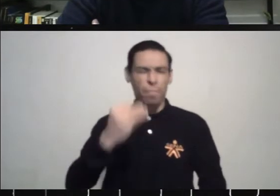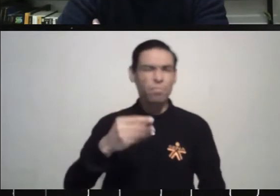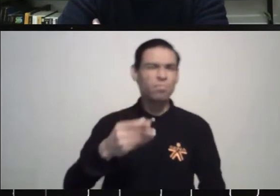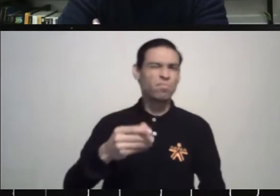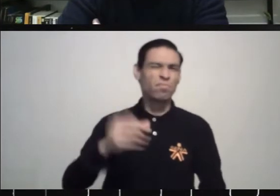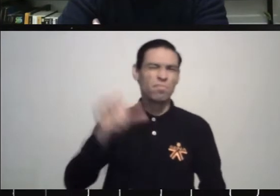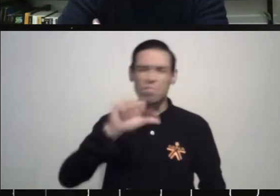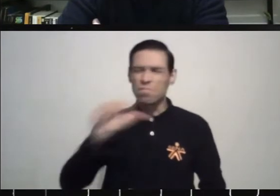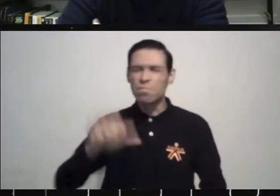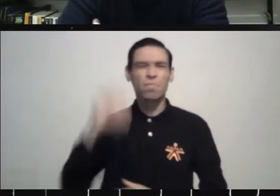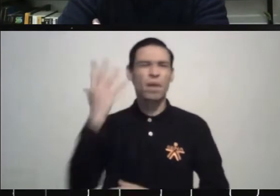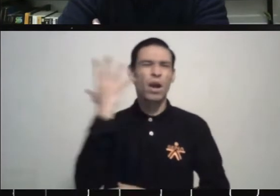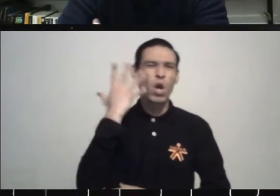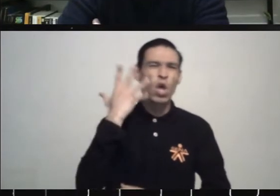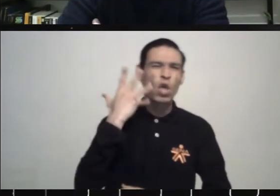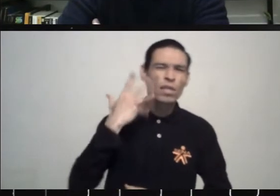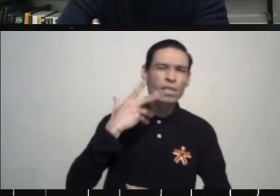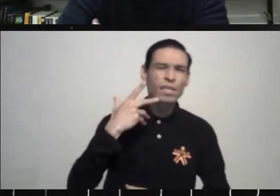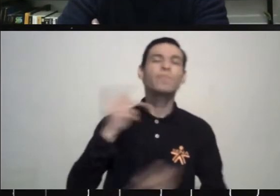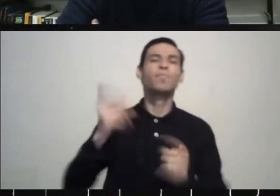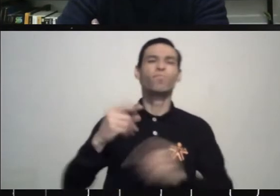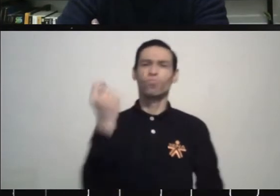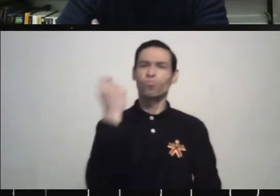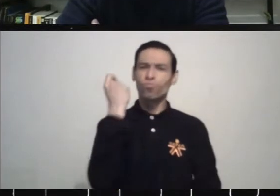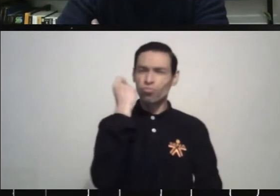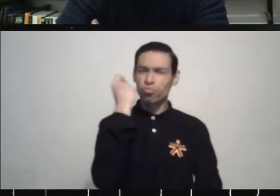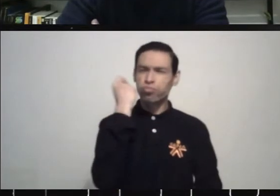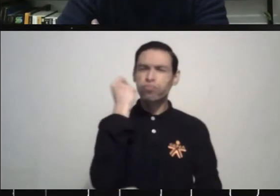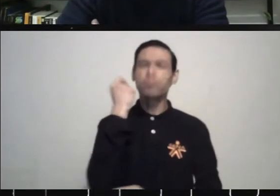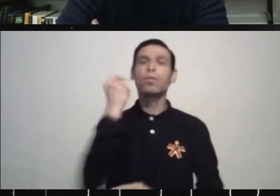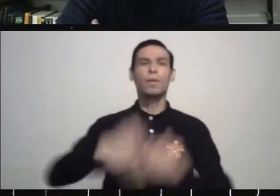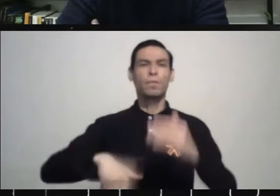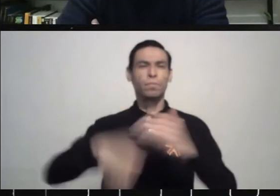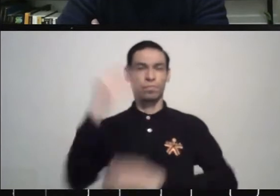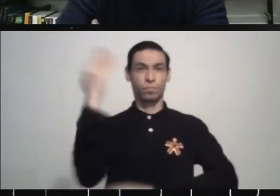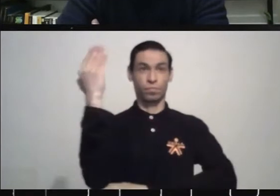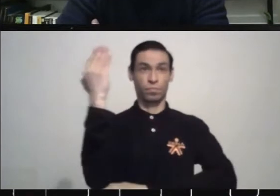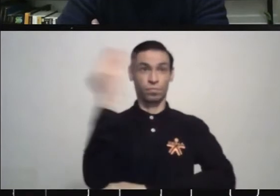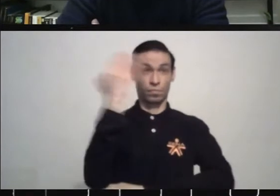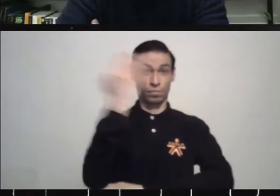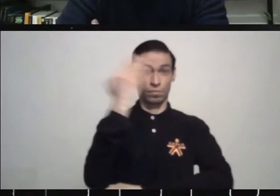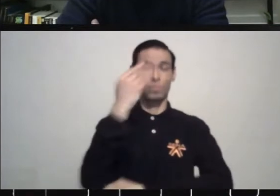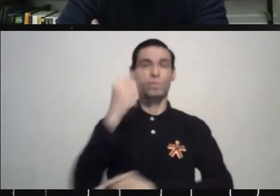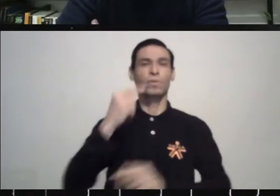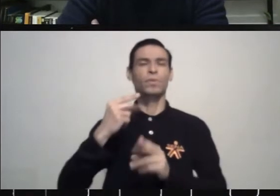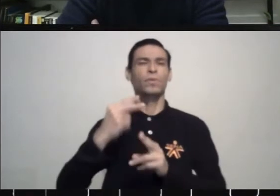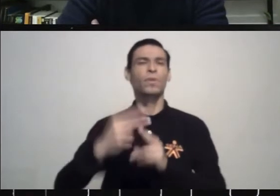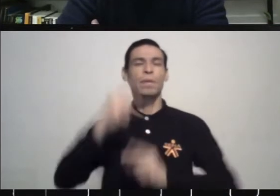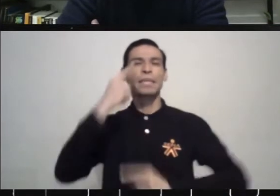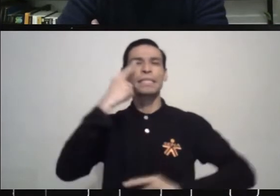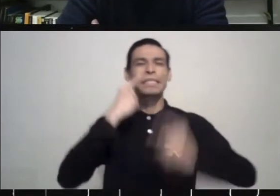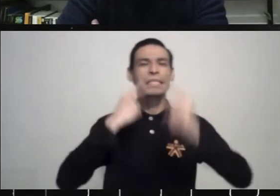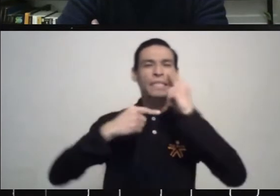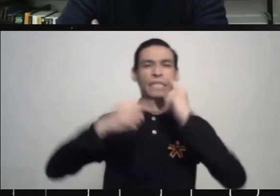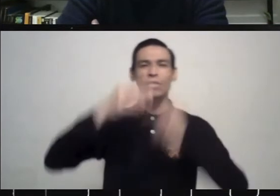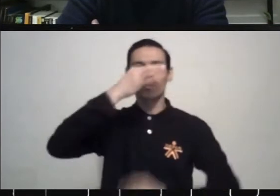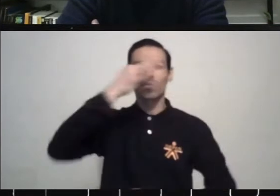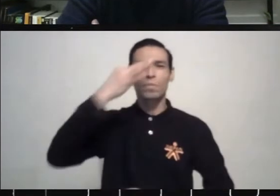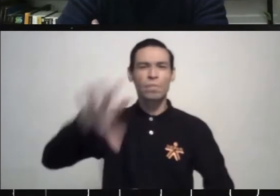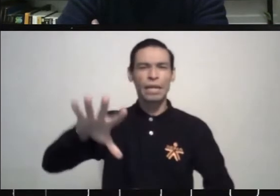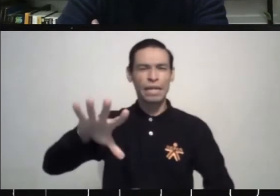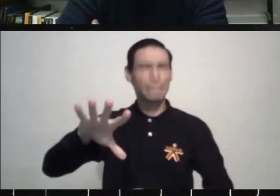muy poco tiempo en cartelera, no sé si todavía está en algunas salas, Andrés, que es Llanto Maldito, y bueno, si está en salas, pues la invitación a todos para